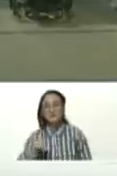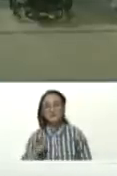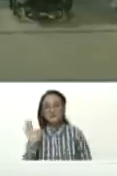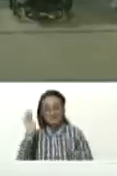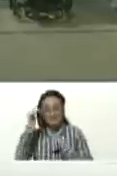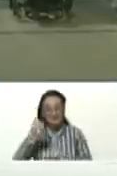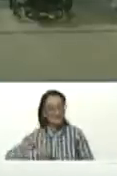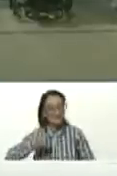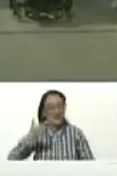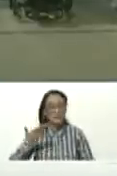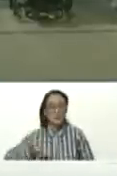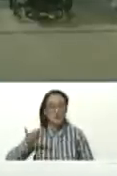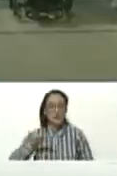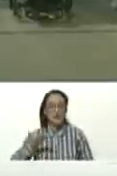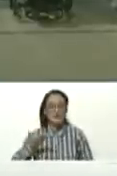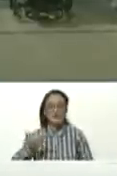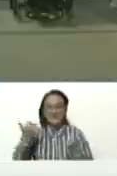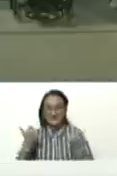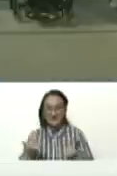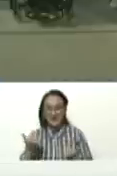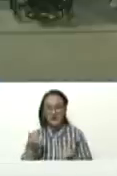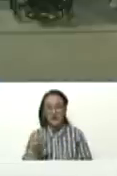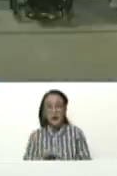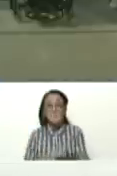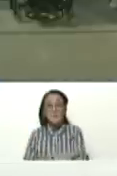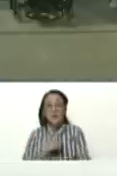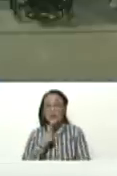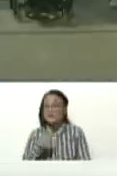Prioridad A1, la llamarían los expertos, ¿verdad?